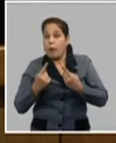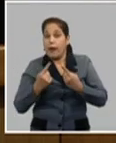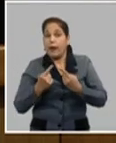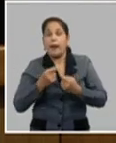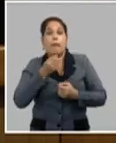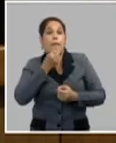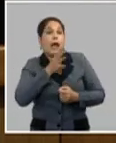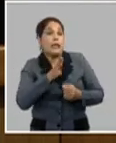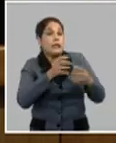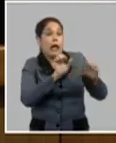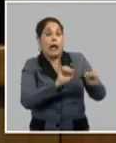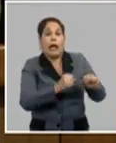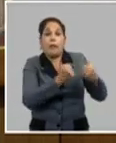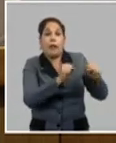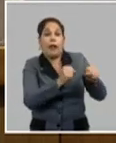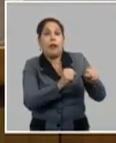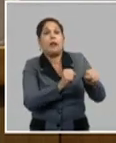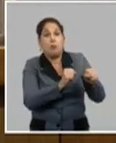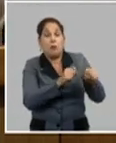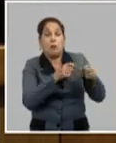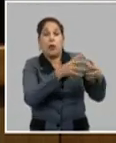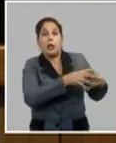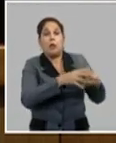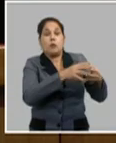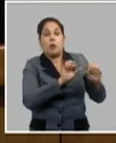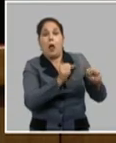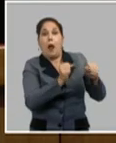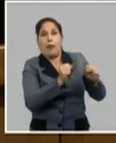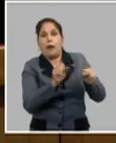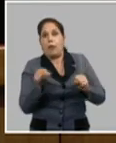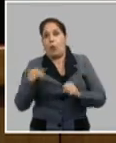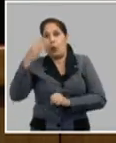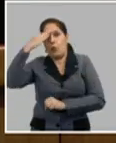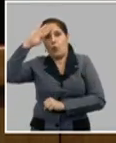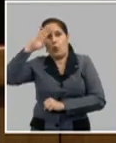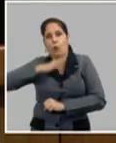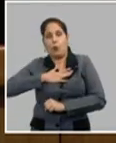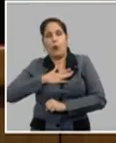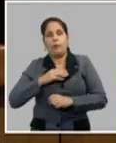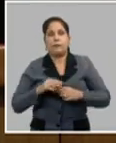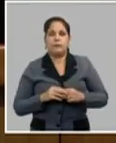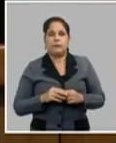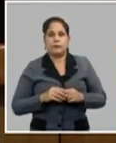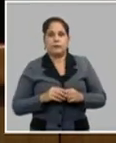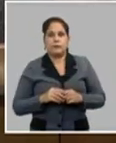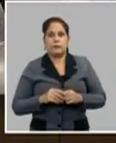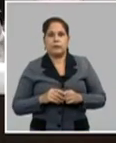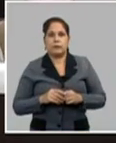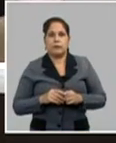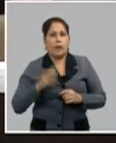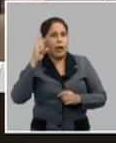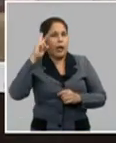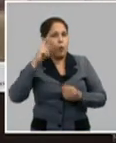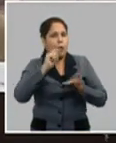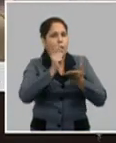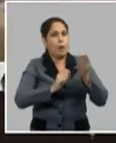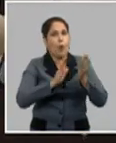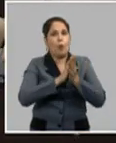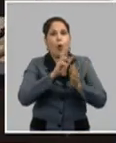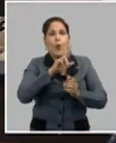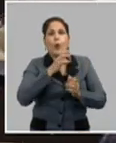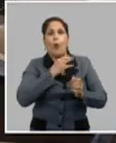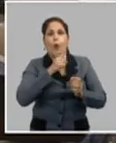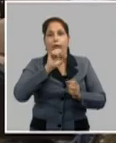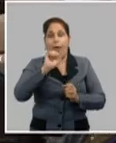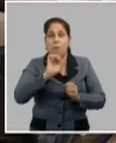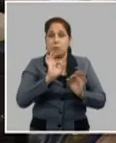concepción imperialista del destino manifiesto, a la brutal doctrina Monroe y a las